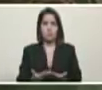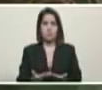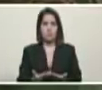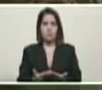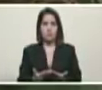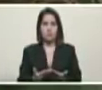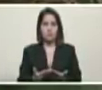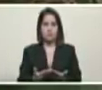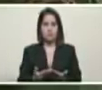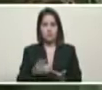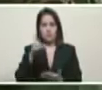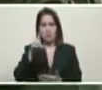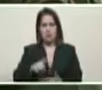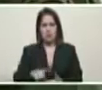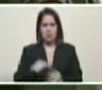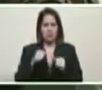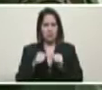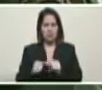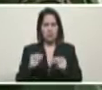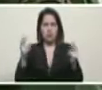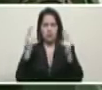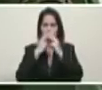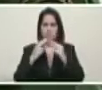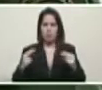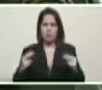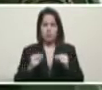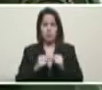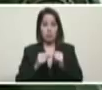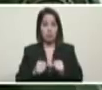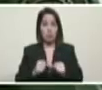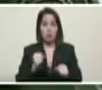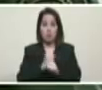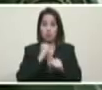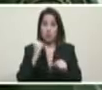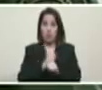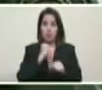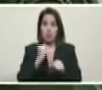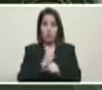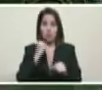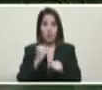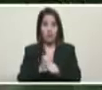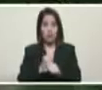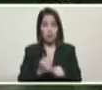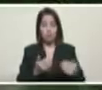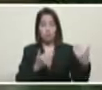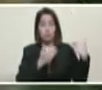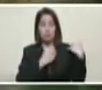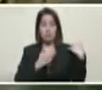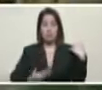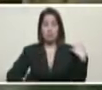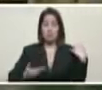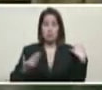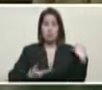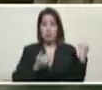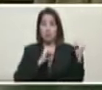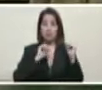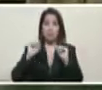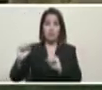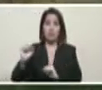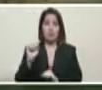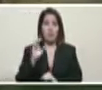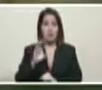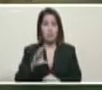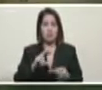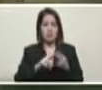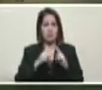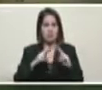donde además han reafirmado su compromiso por continuar este trabajo, este arduo trabajo y esta gran responsabilidad de defender la paz